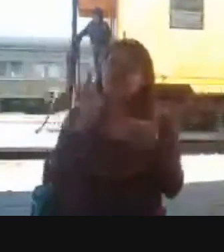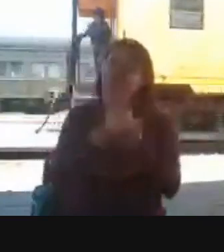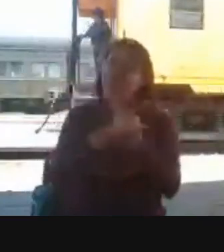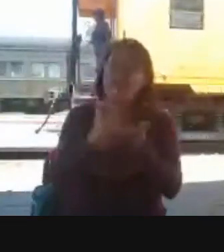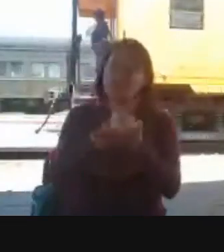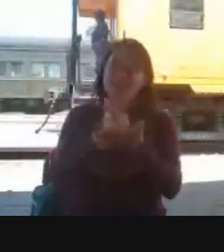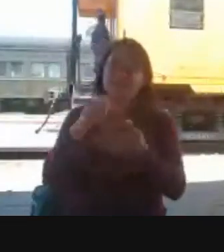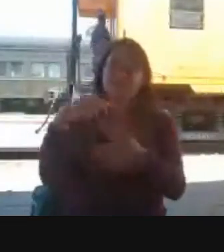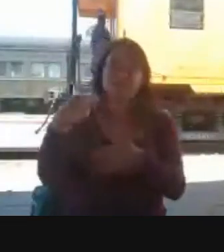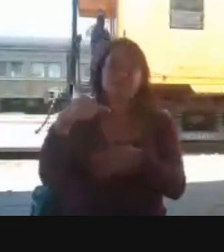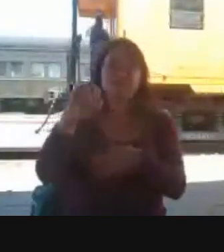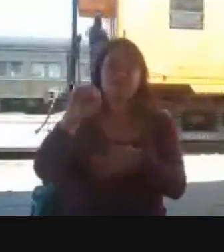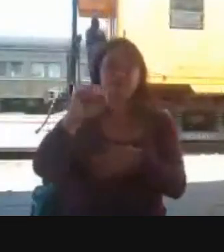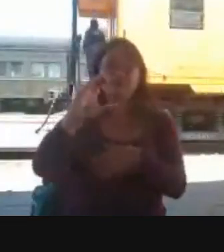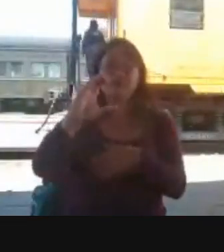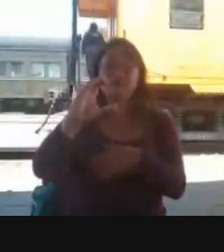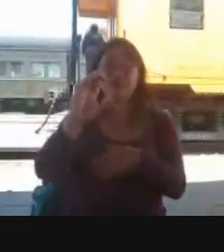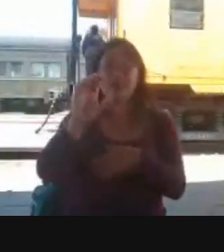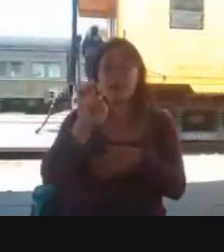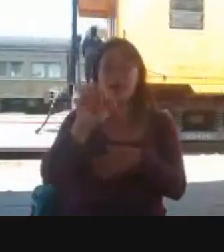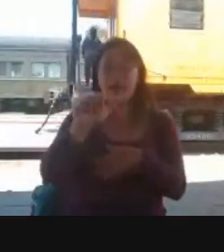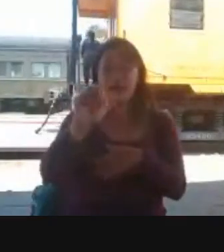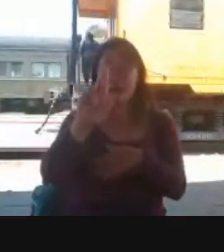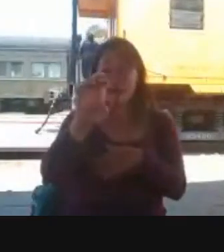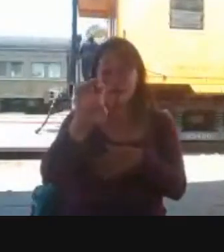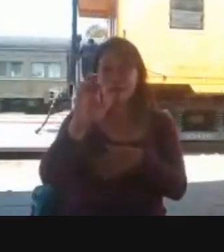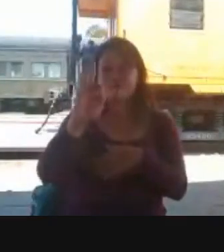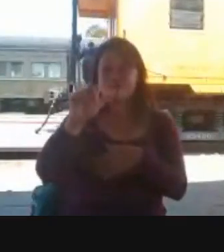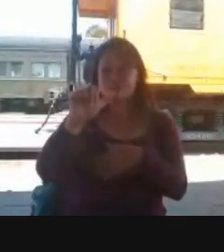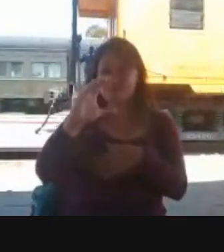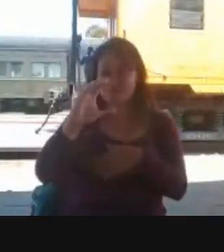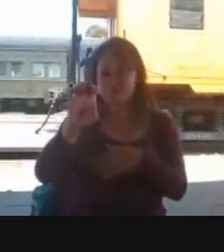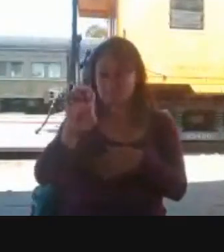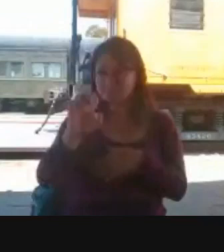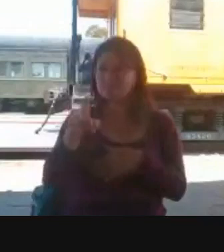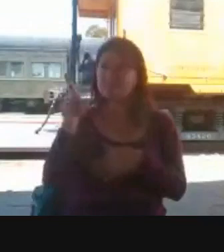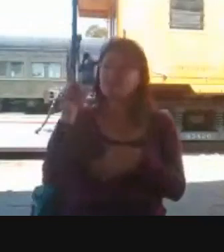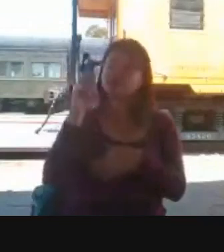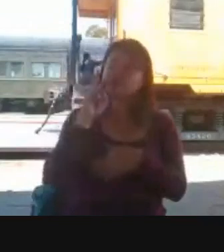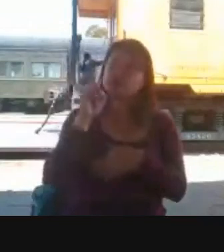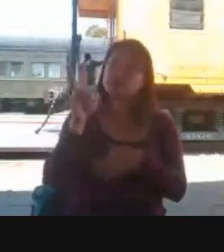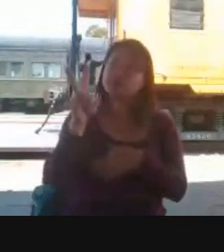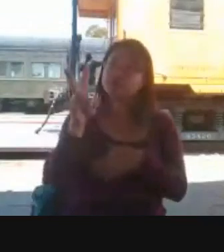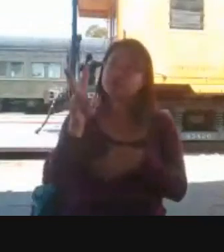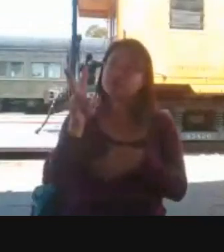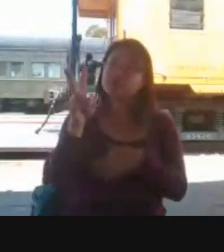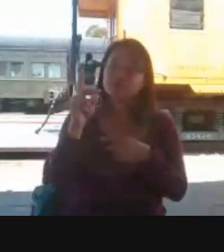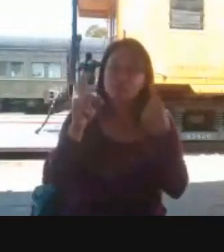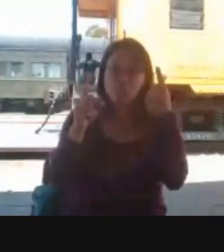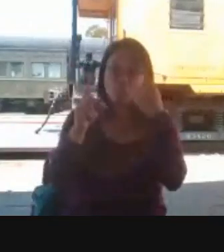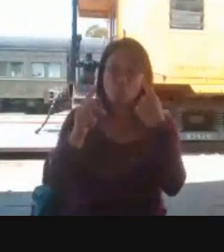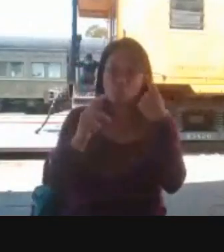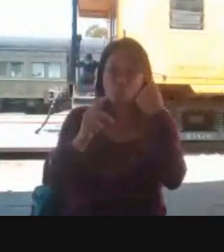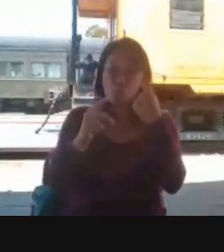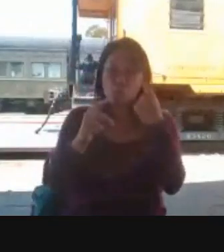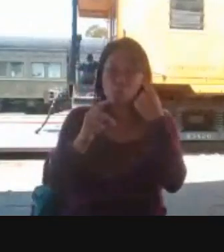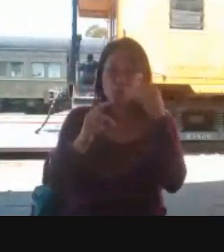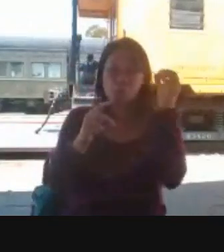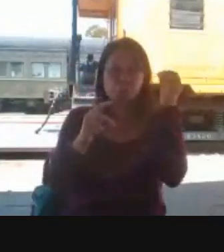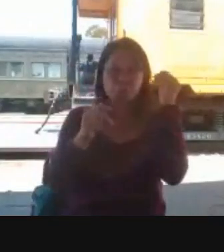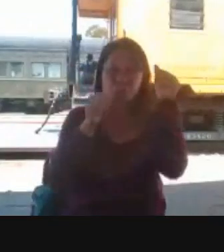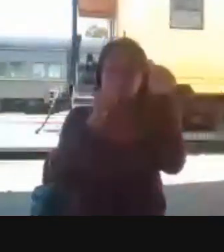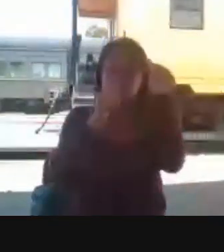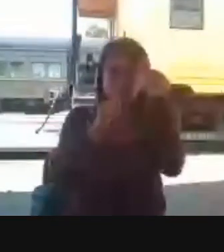llama Scarface. El ojo que está viendo hacia ustedes, hacia el lado de ustedes, ese ojito no ve.